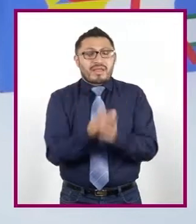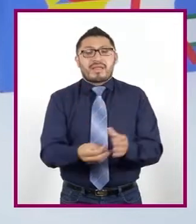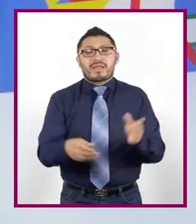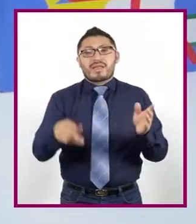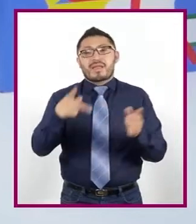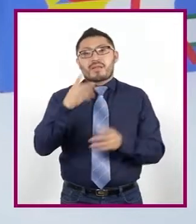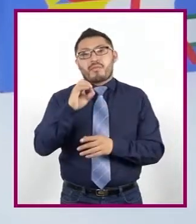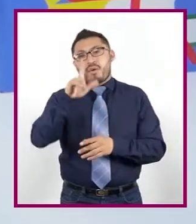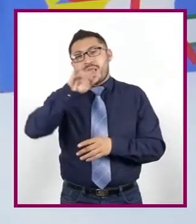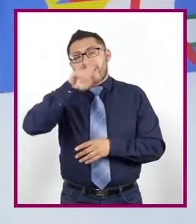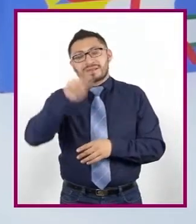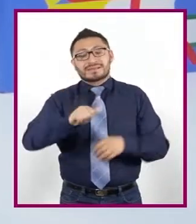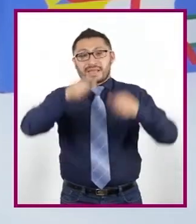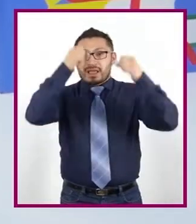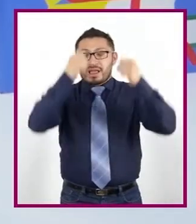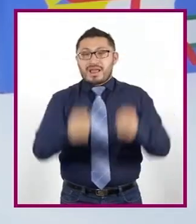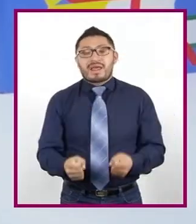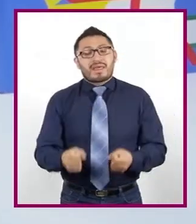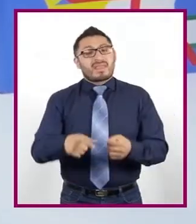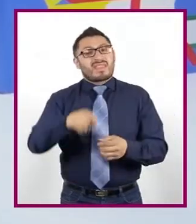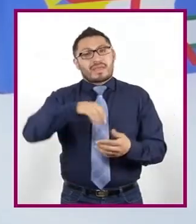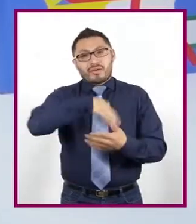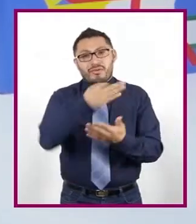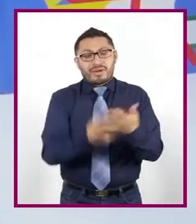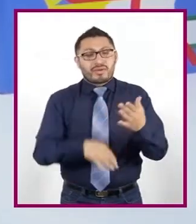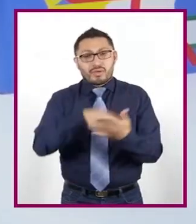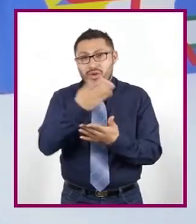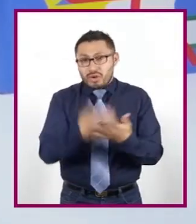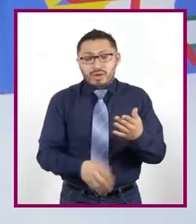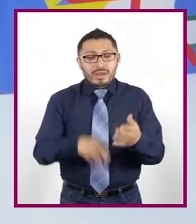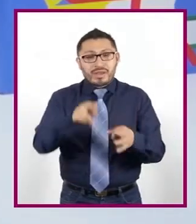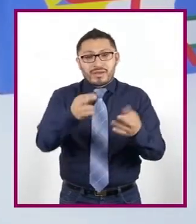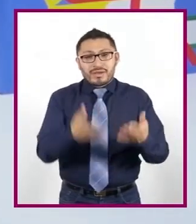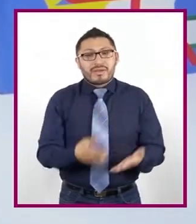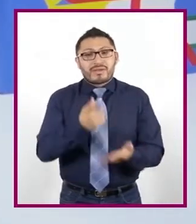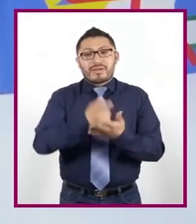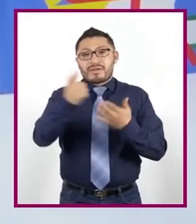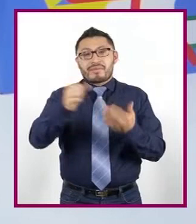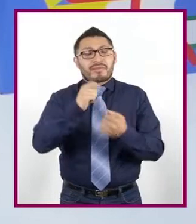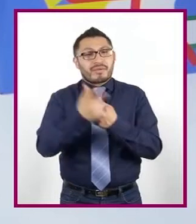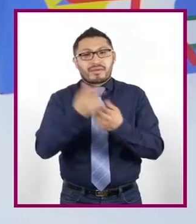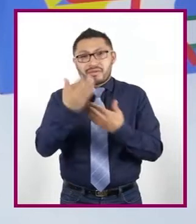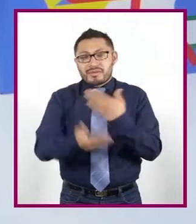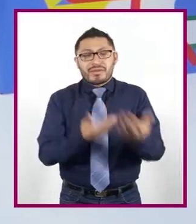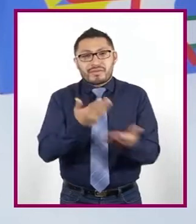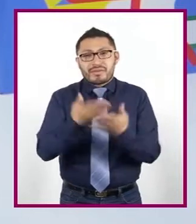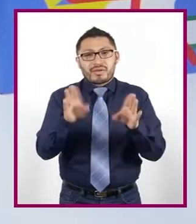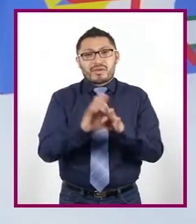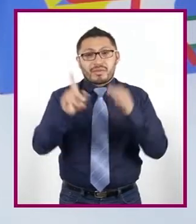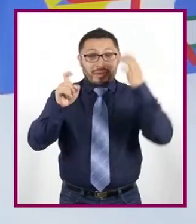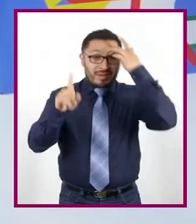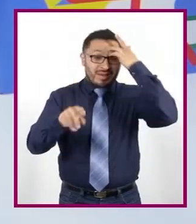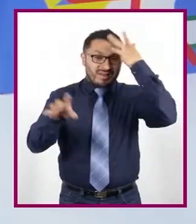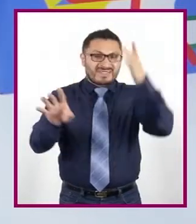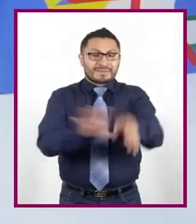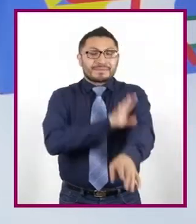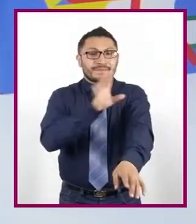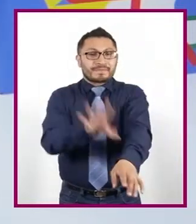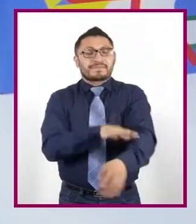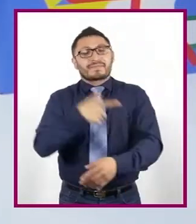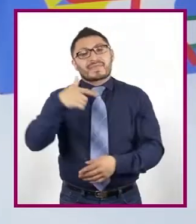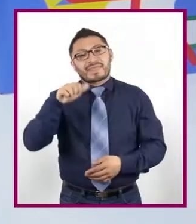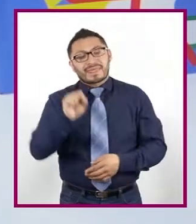garantías y las facturas de contratos y los recibos de pago de algún servicio como el agua potable, electricidad,